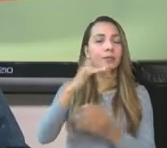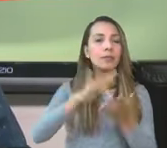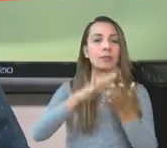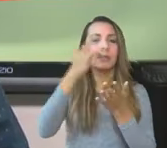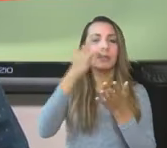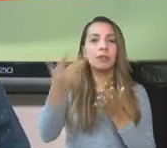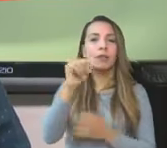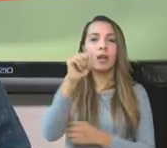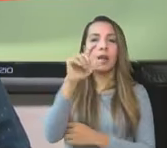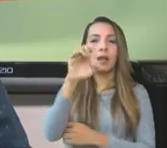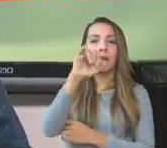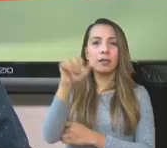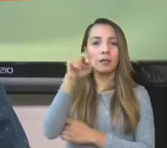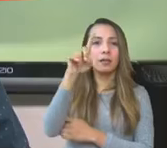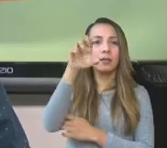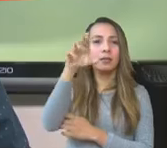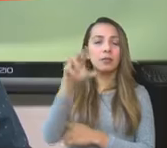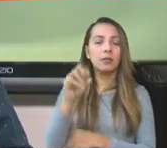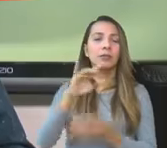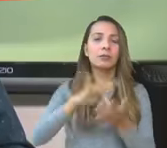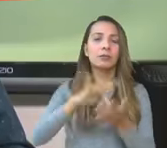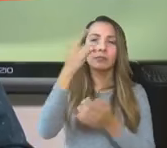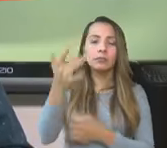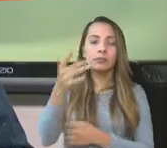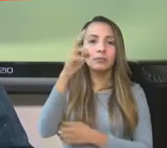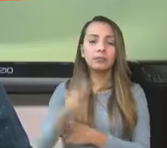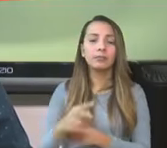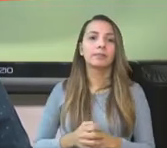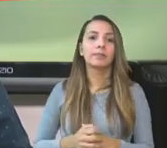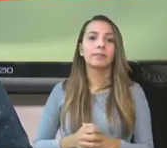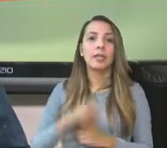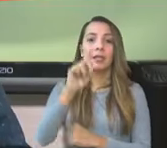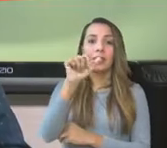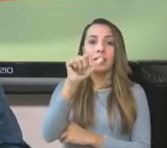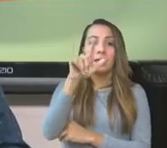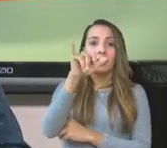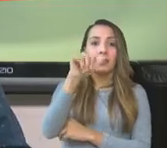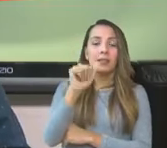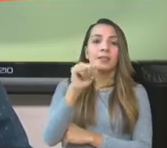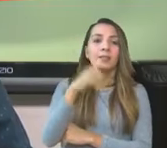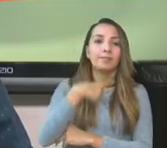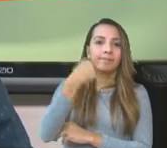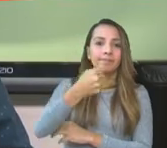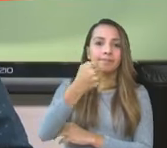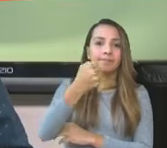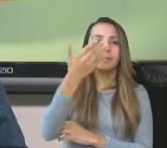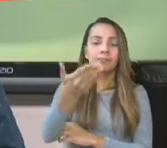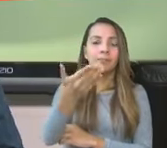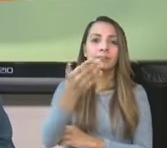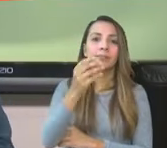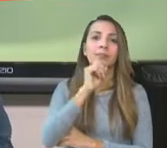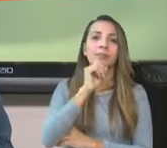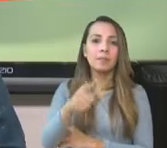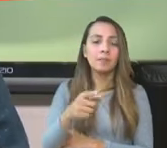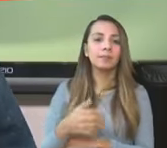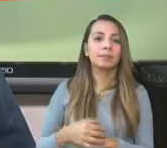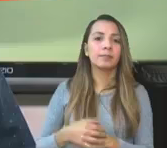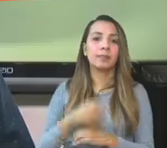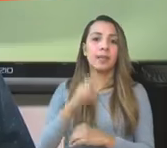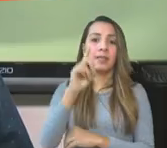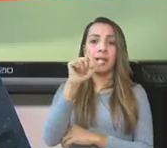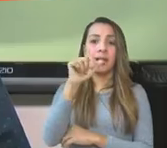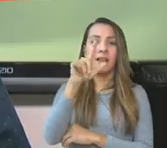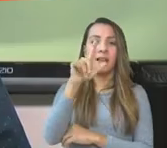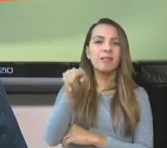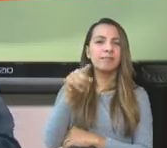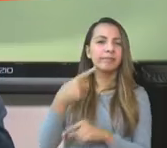Alejandro Agúndez, muy amable, te agradezco, a Dalia, saludos, ahí les mandan saludos a Dalia Aurora, quien es la